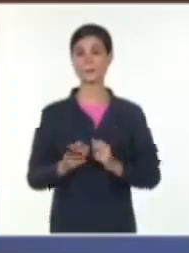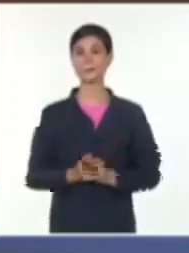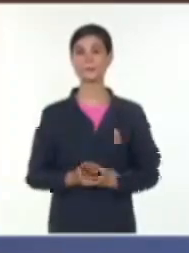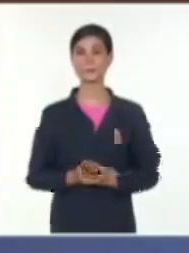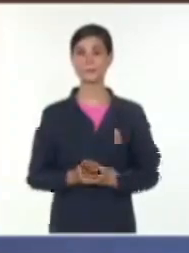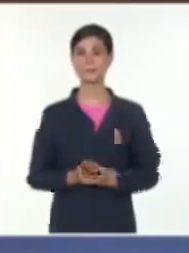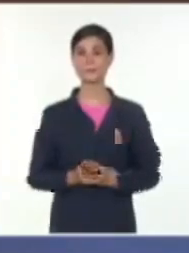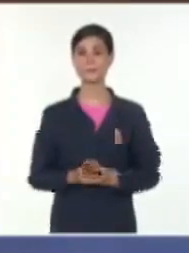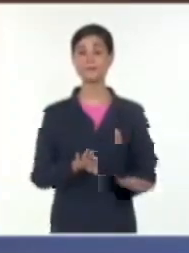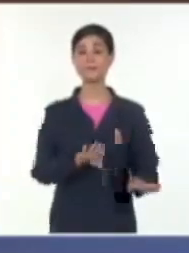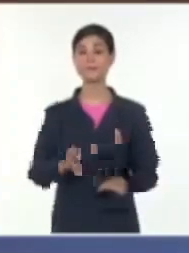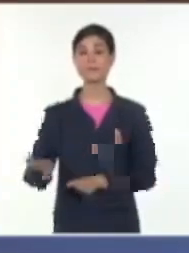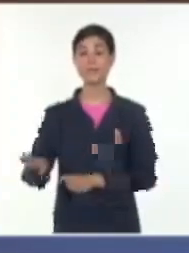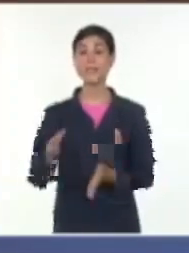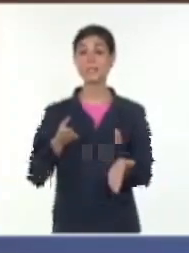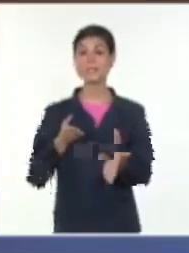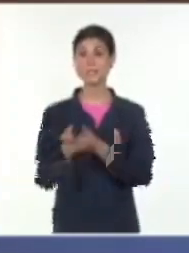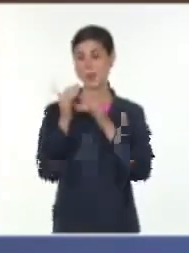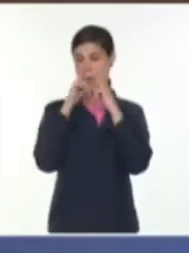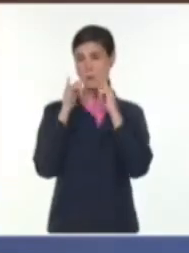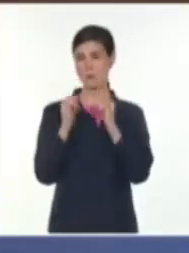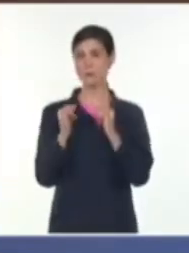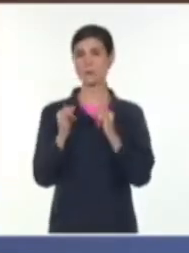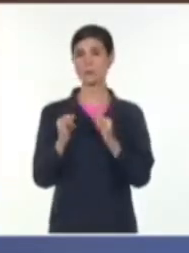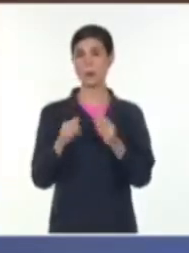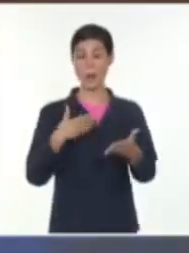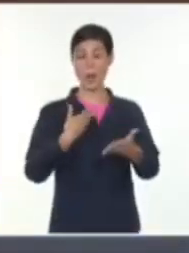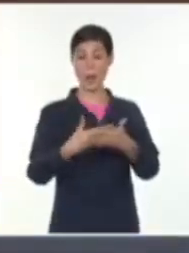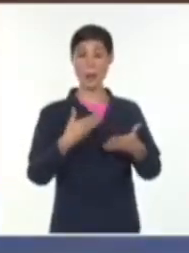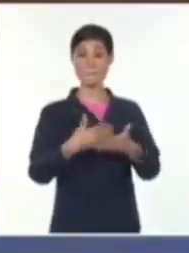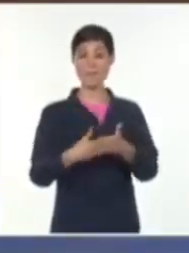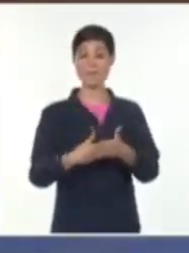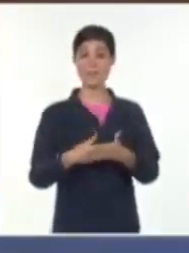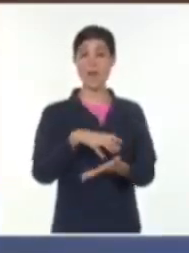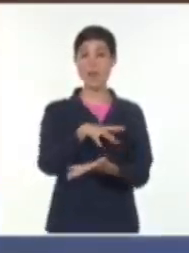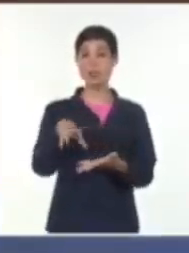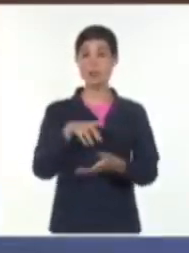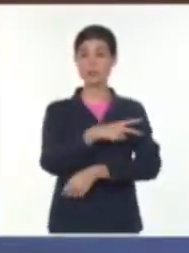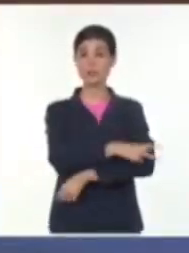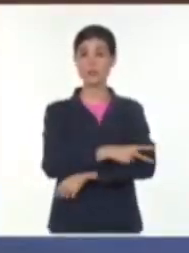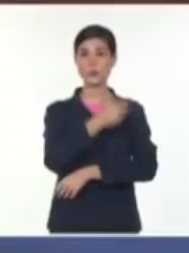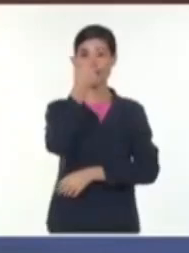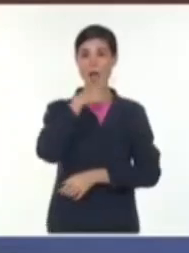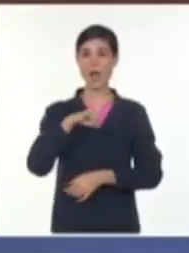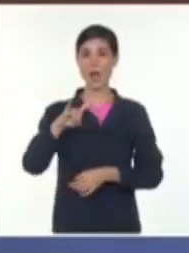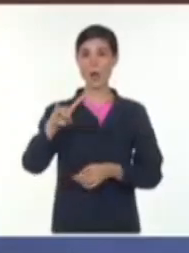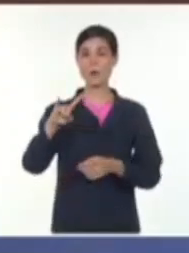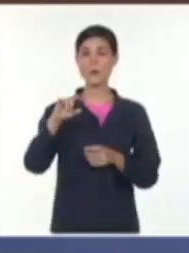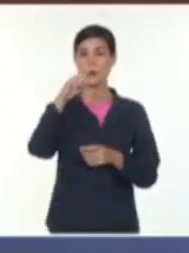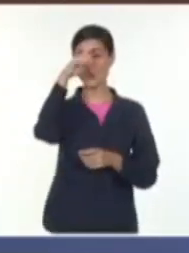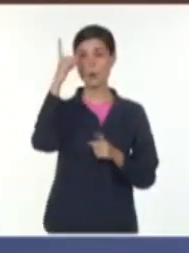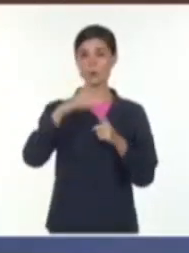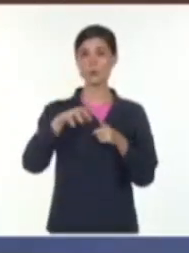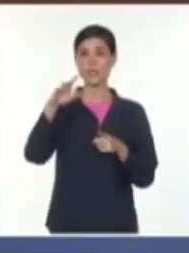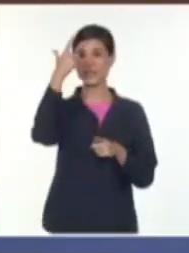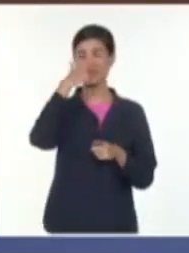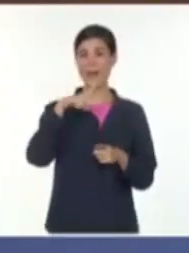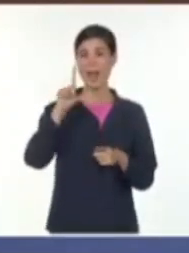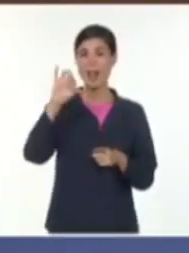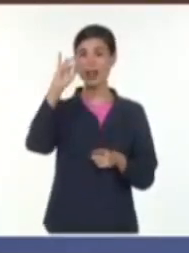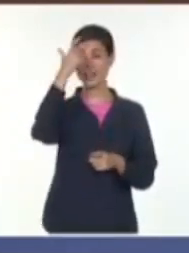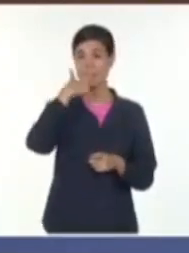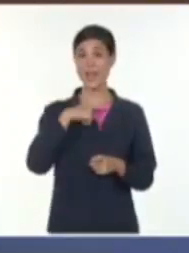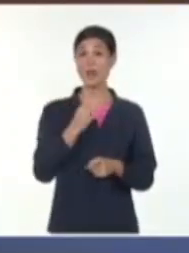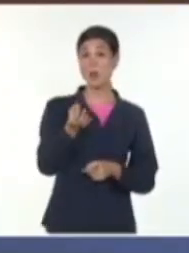con otras informaciones con la Constitución de una empresa mixta en Australia el grupo de las Industrias biotecnológicas y farmacéuticas de Cuba